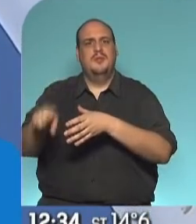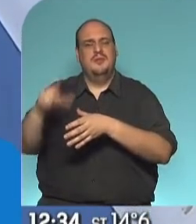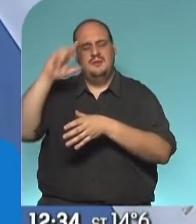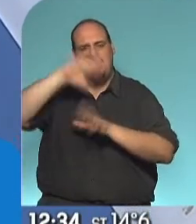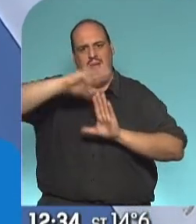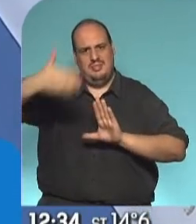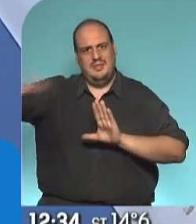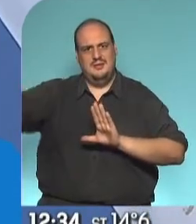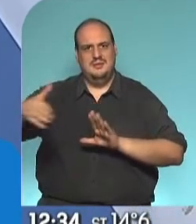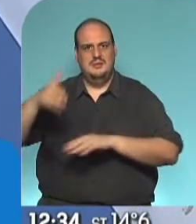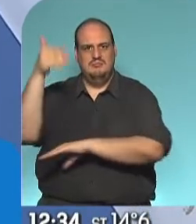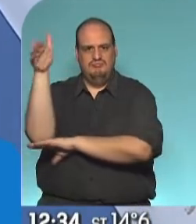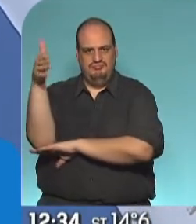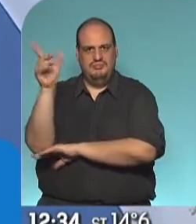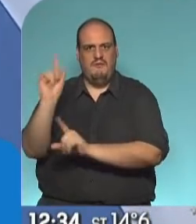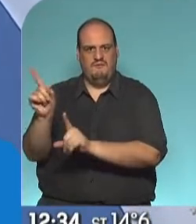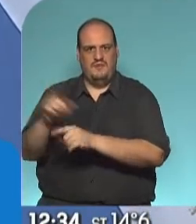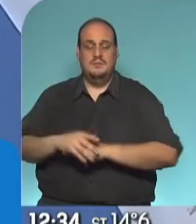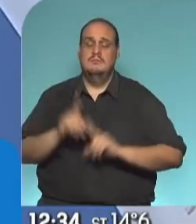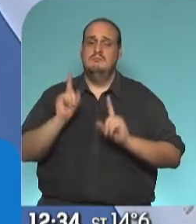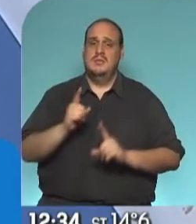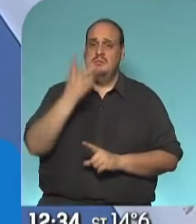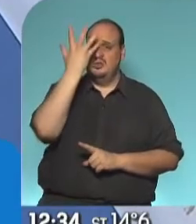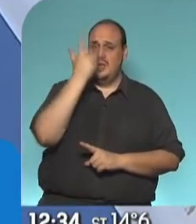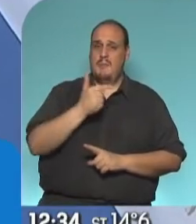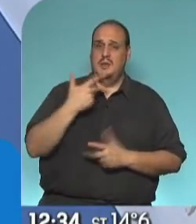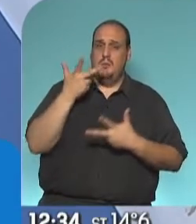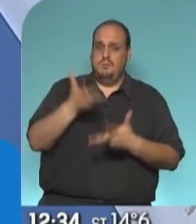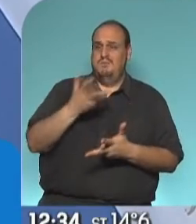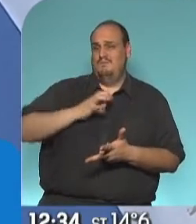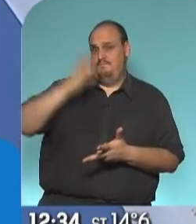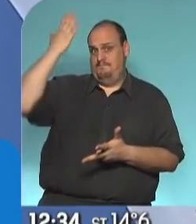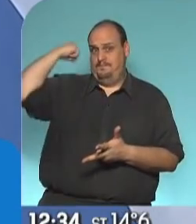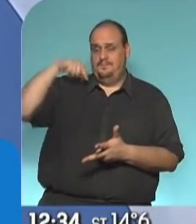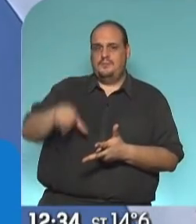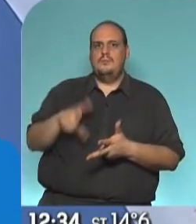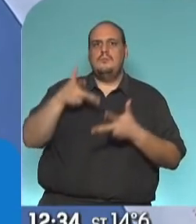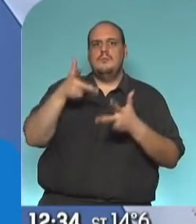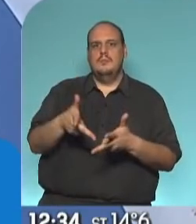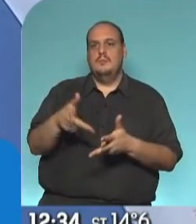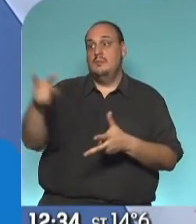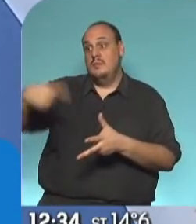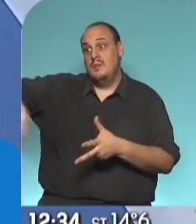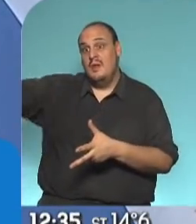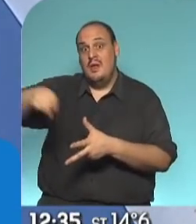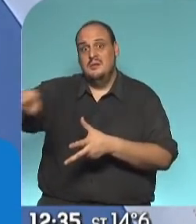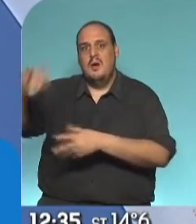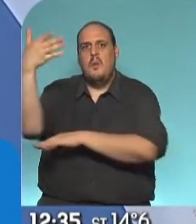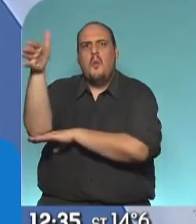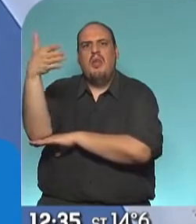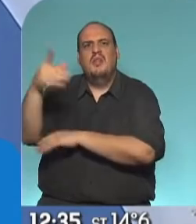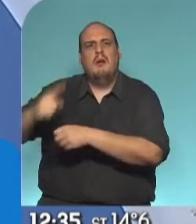Andes. Como dijo San Martín en aquellos días, esa fue la primera